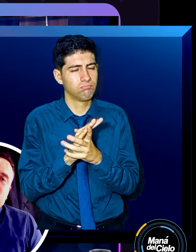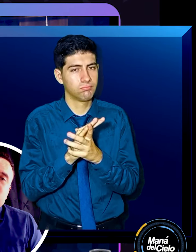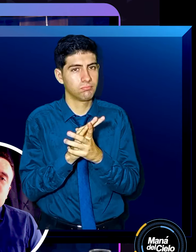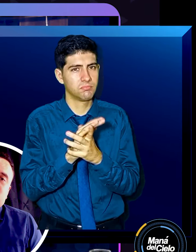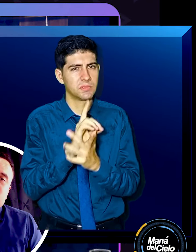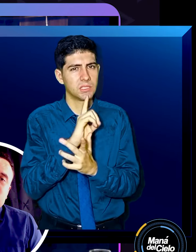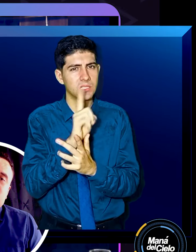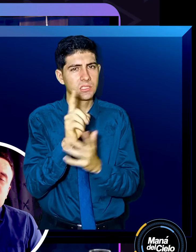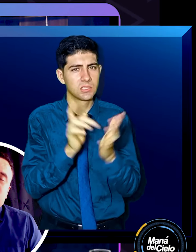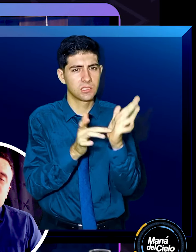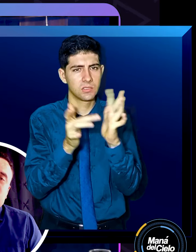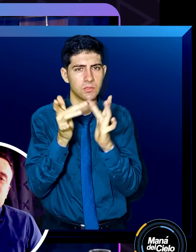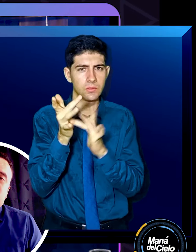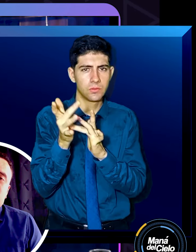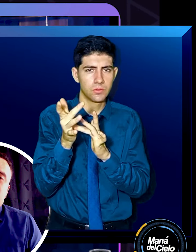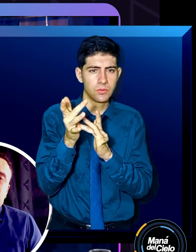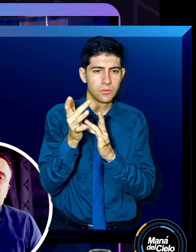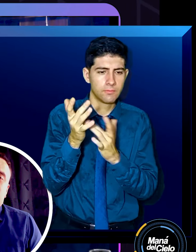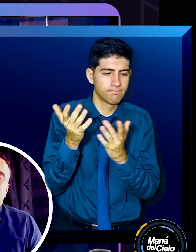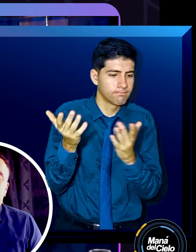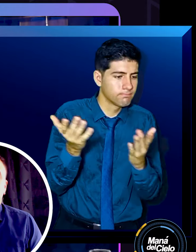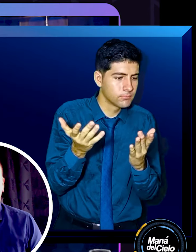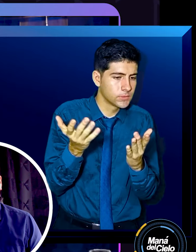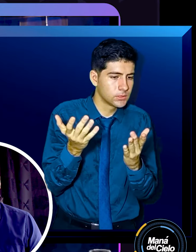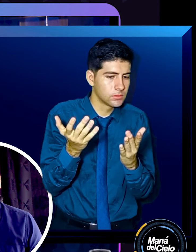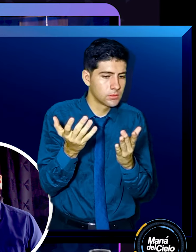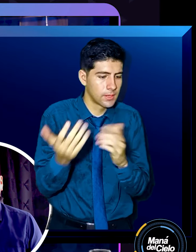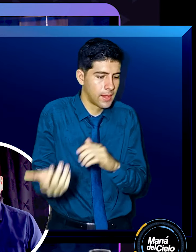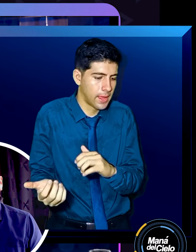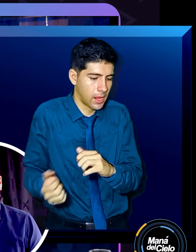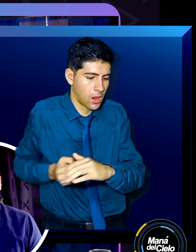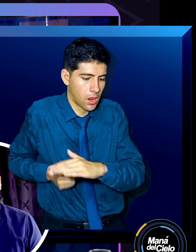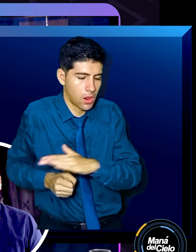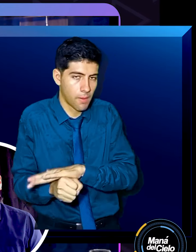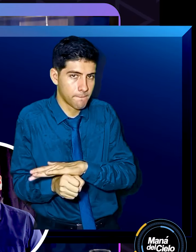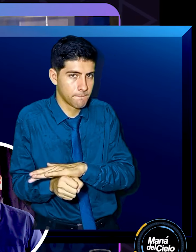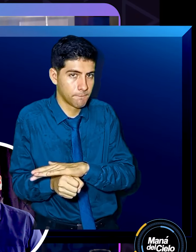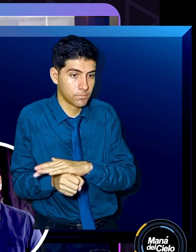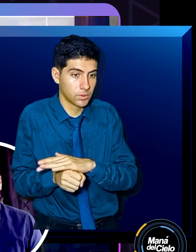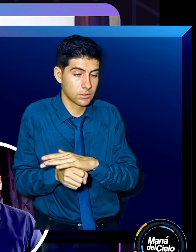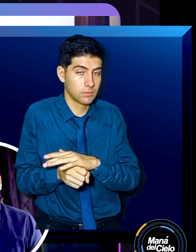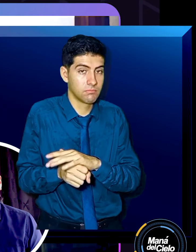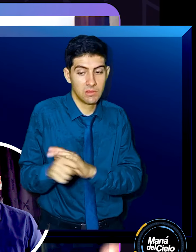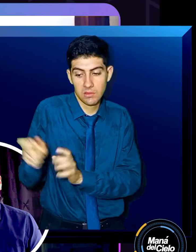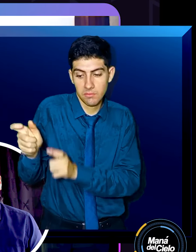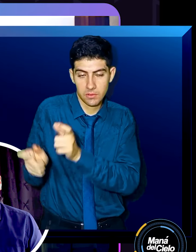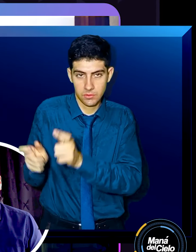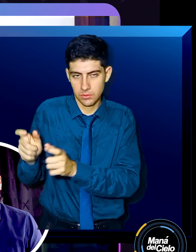dice que Jesús procuraba matarlo, entonces él no quería hablar en Judea, sino se fue a otra parte.